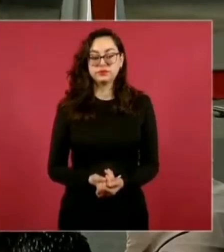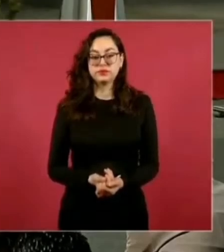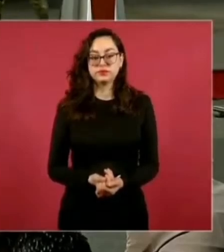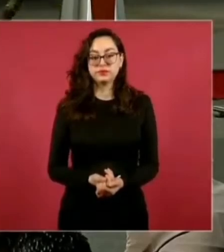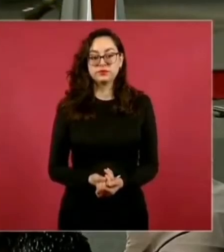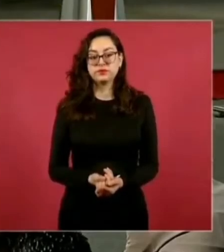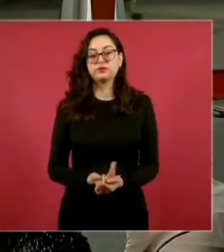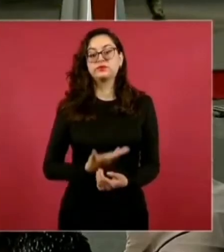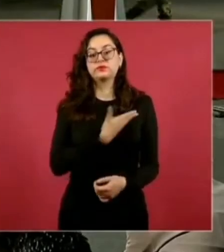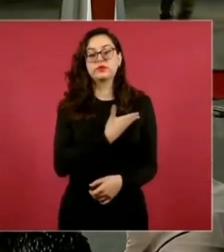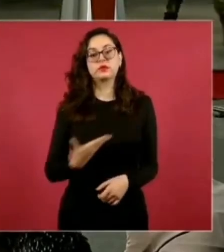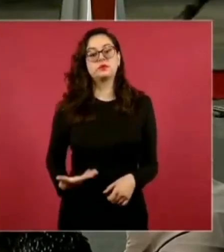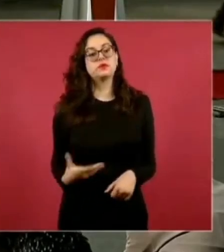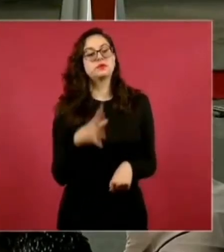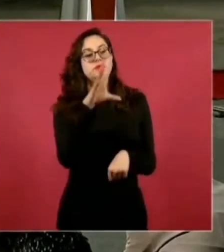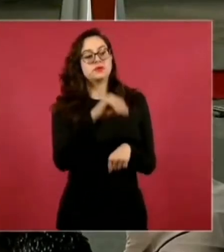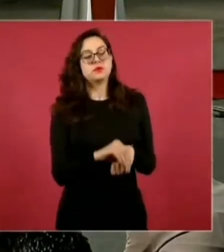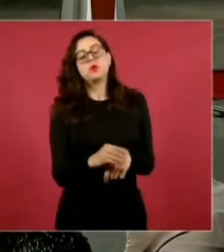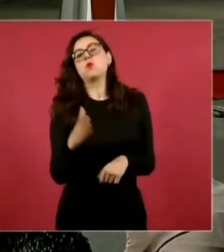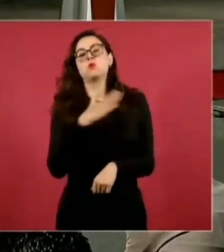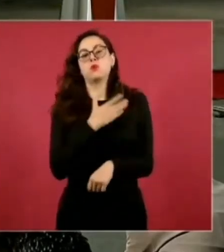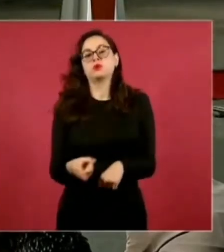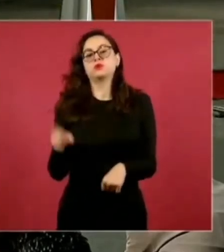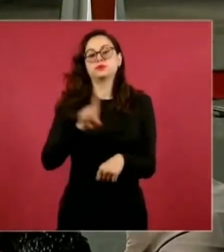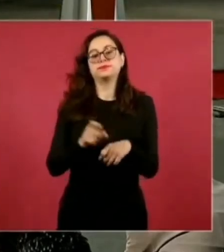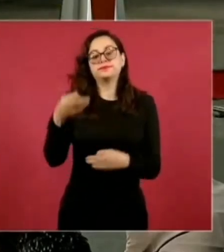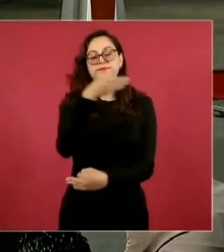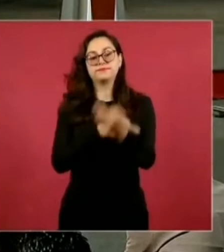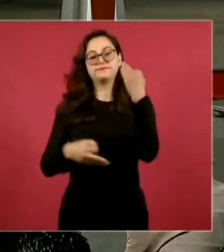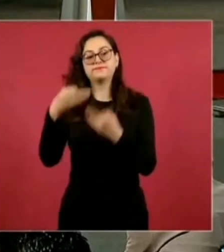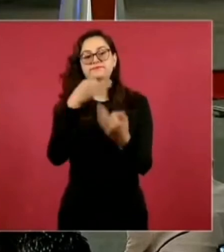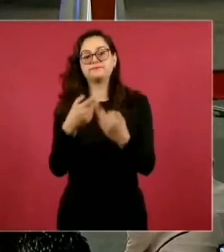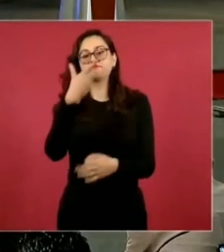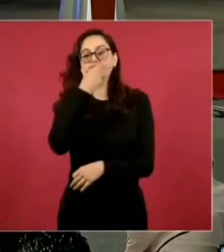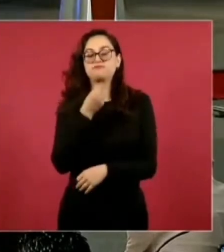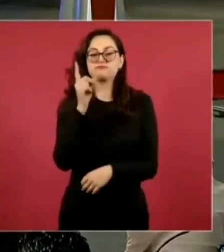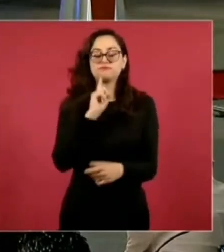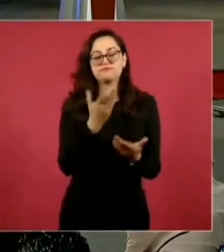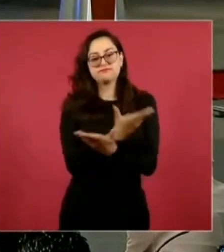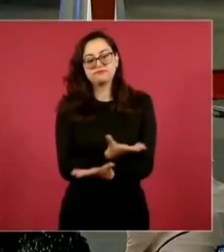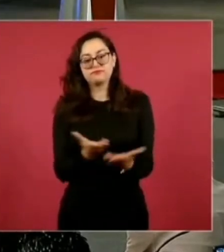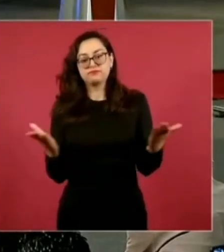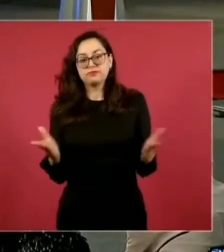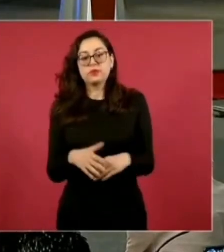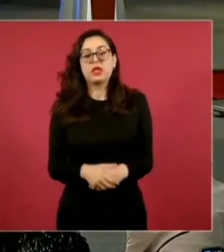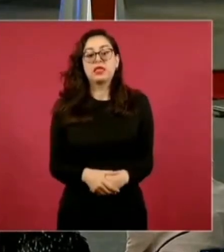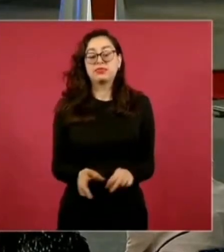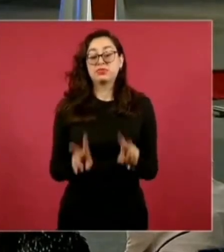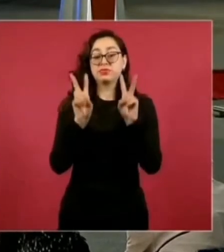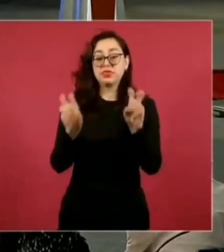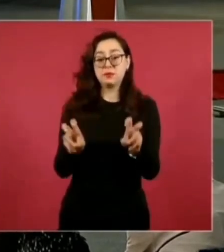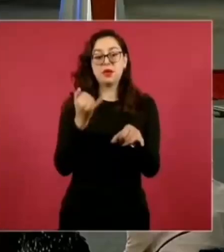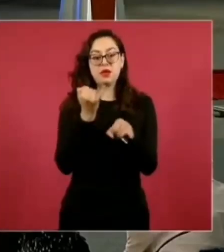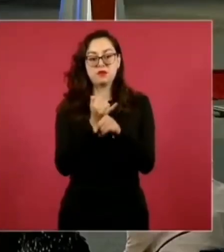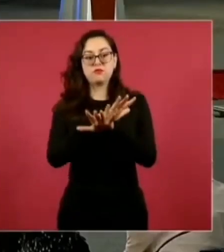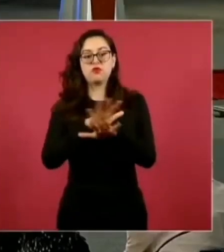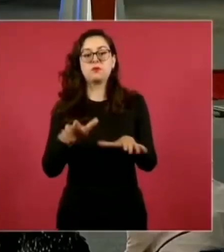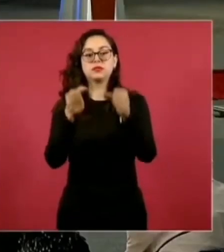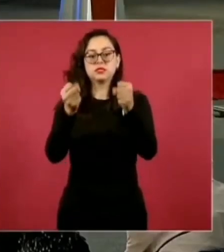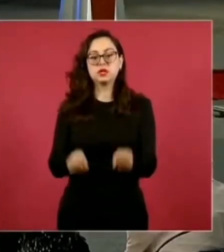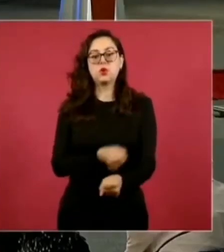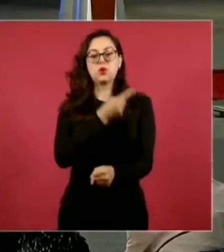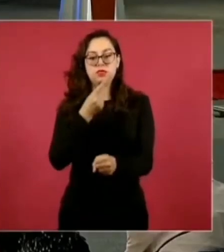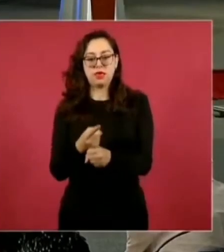con su permiso señor presidente Muy buenos días a todas y a todos eh daremos el informe de seguridad de los resultados